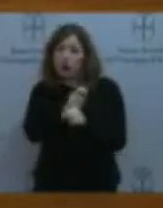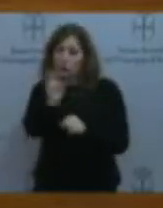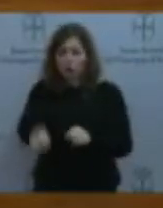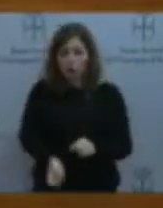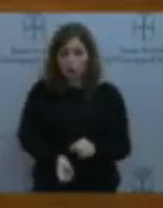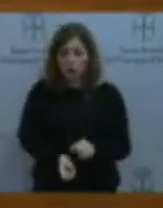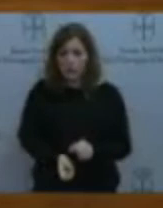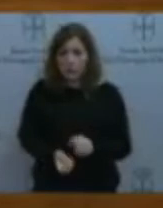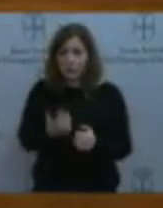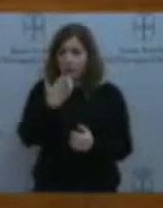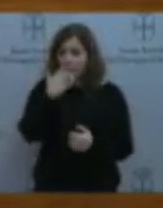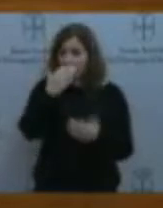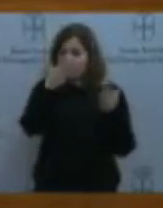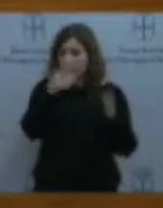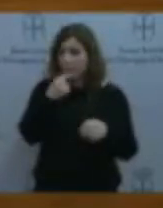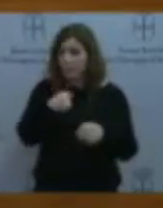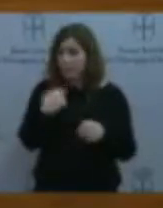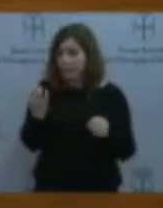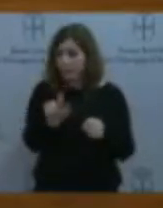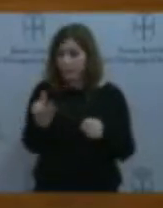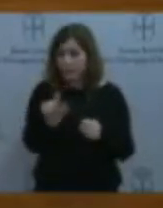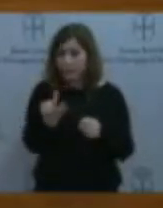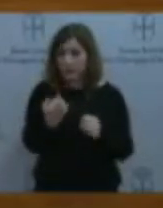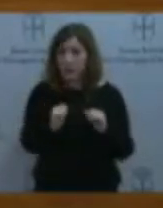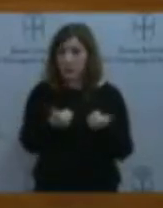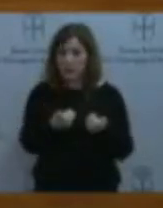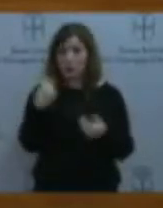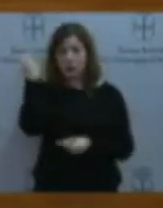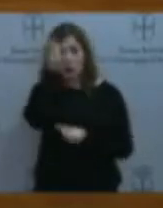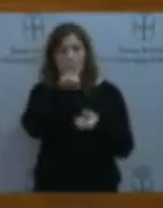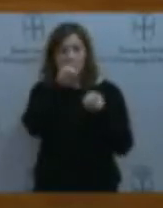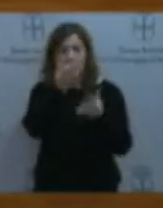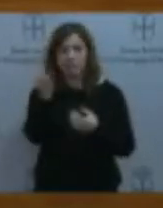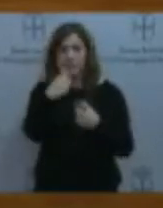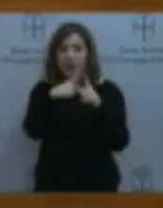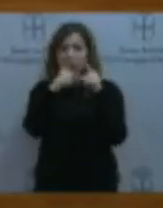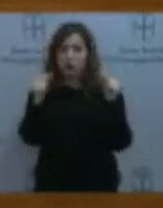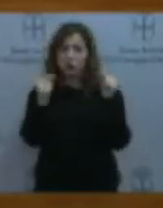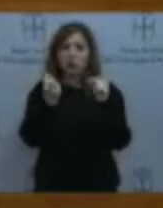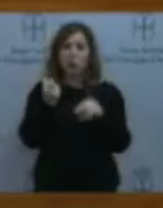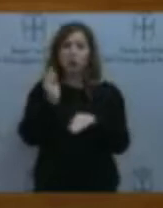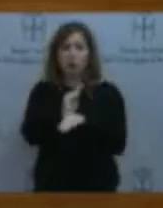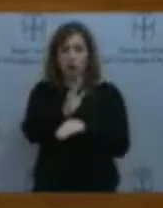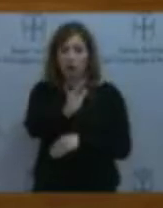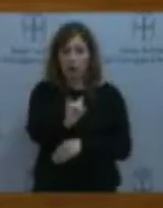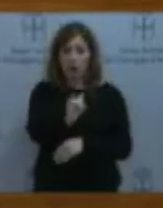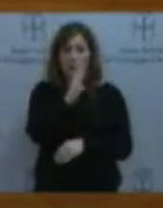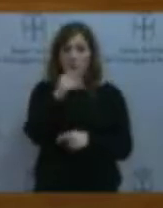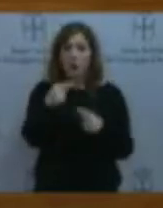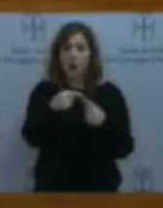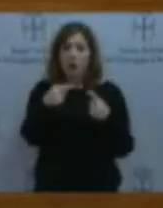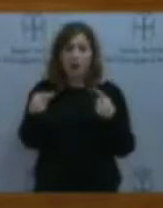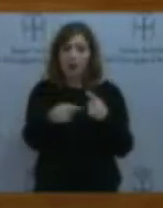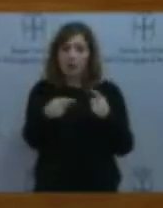Si usted me dice que otra cosa, que es lo que se está empezando a plantear, que Asturias está subvencionada por el déficit que tiene de